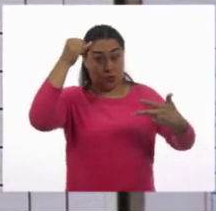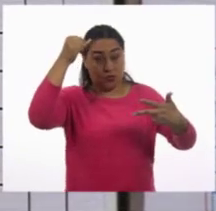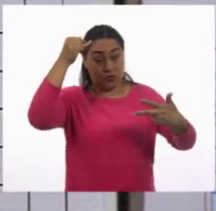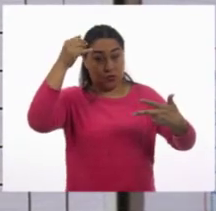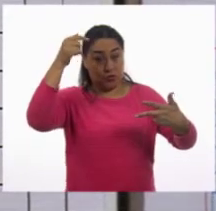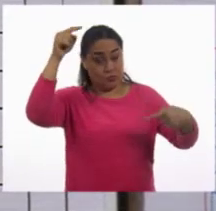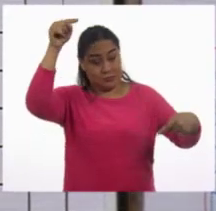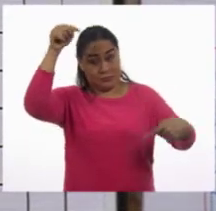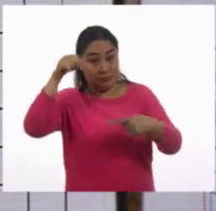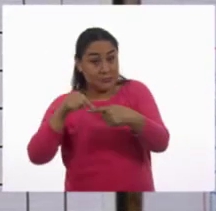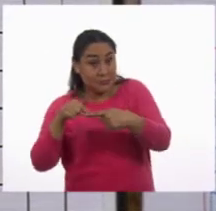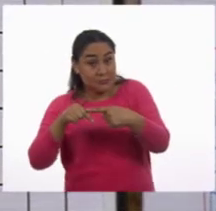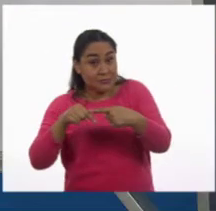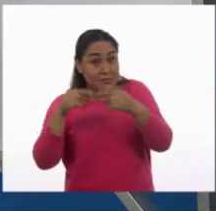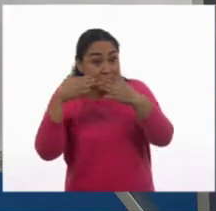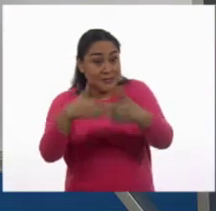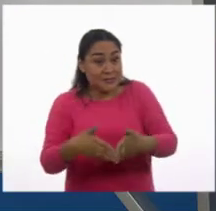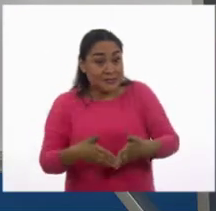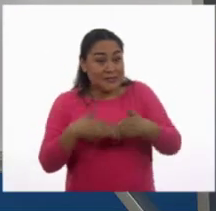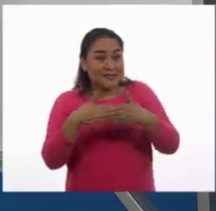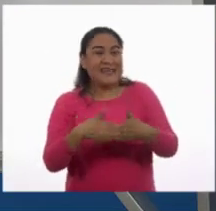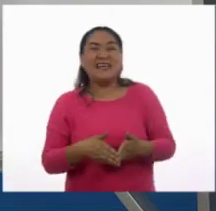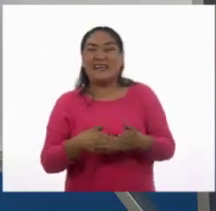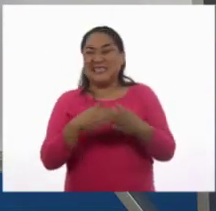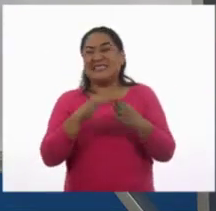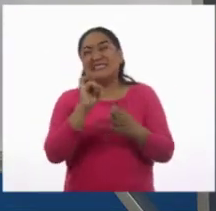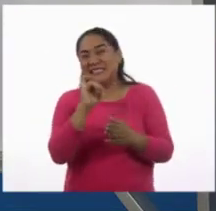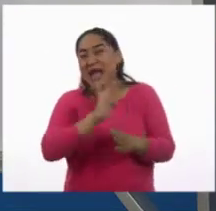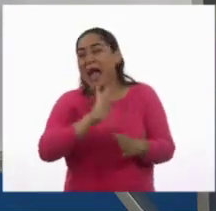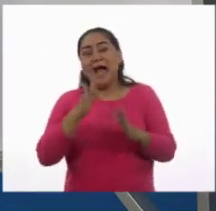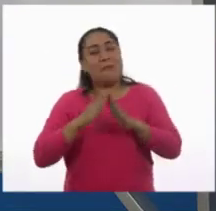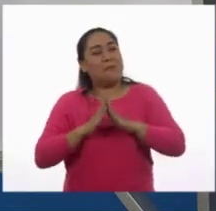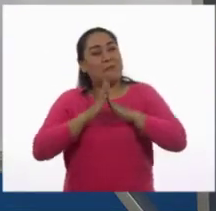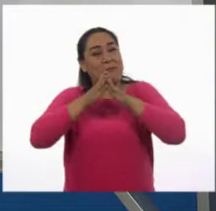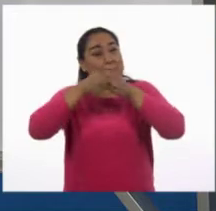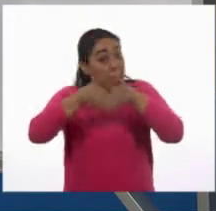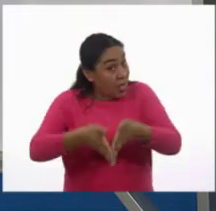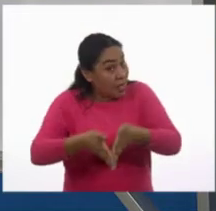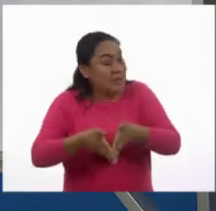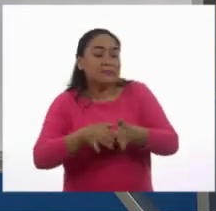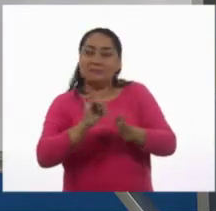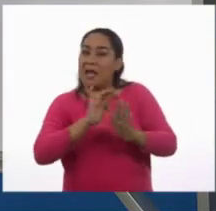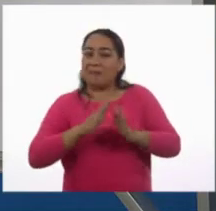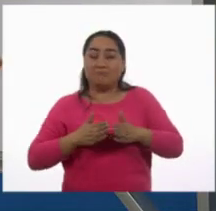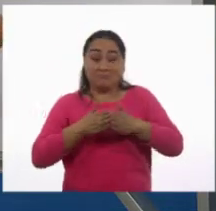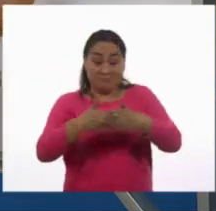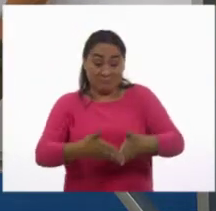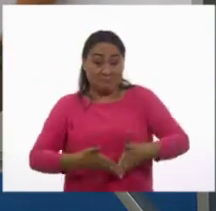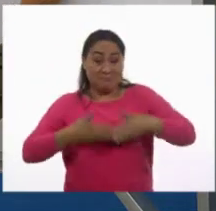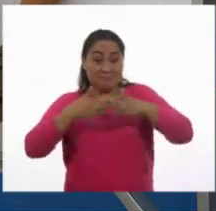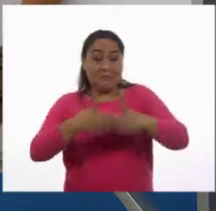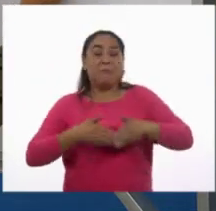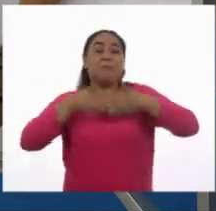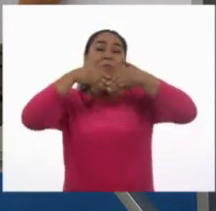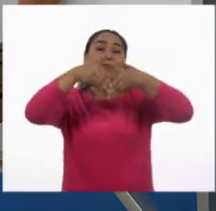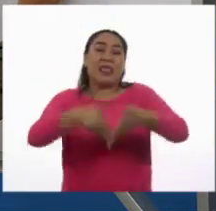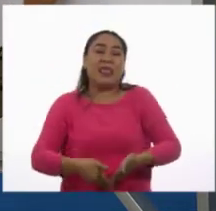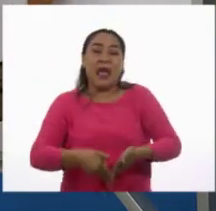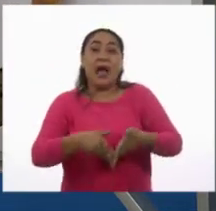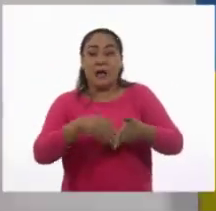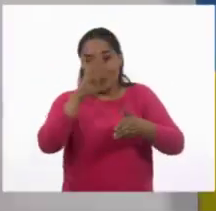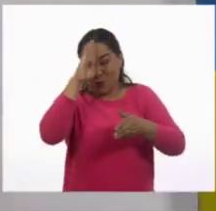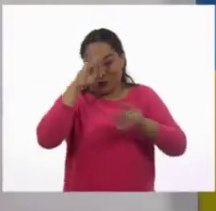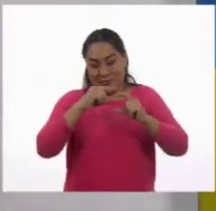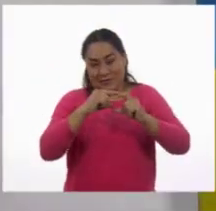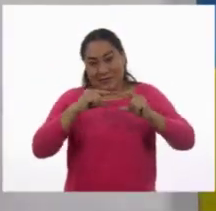Sí. Lo hundimos. ¿Sí te hundí? Sí, hundido. Es el más grande,